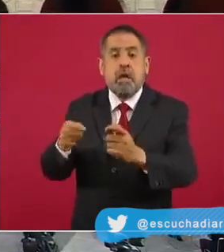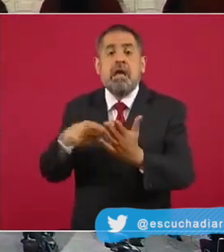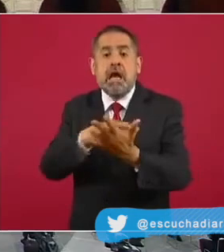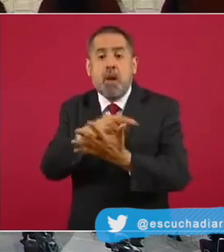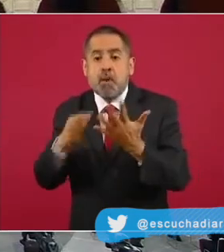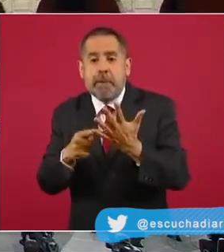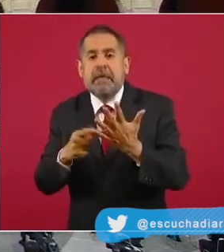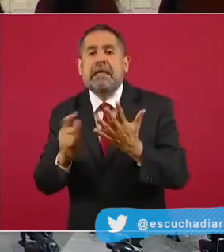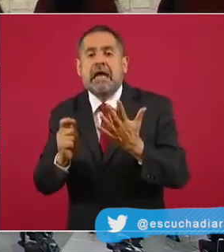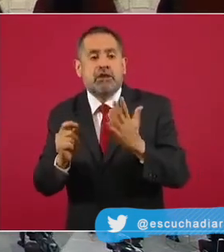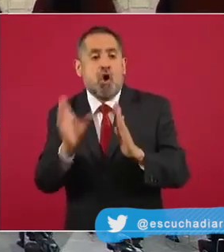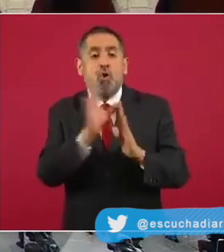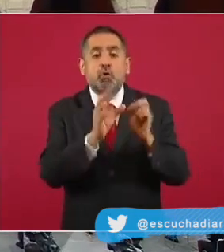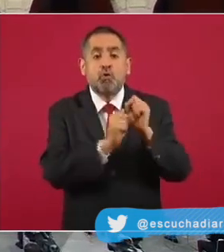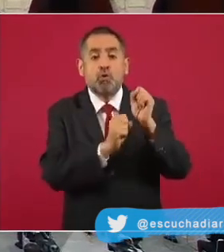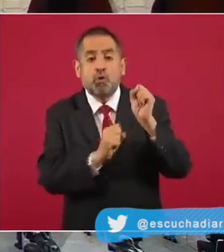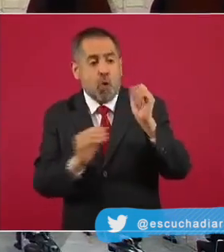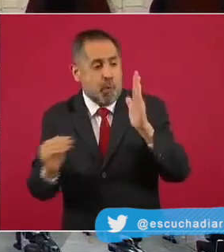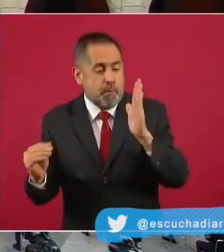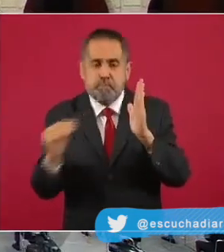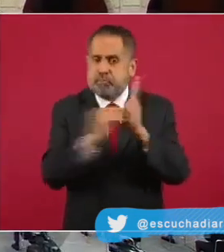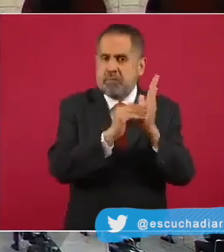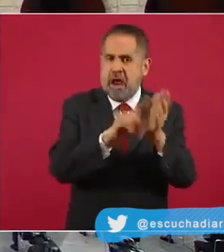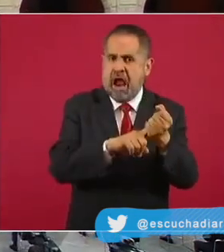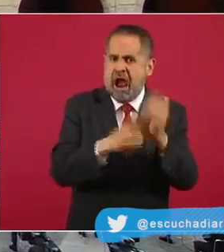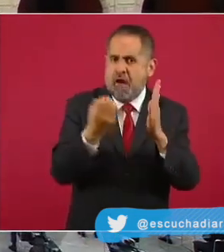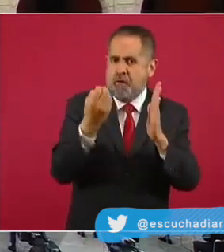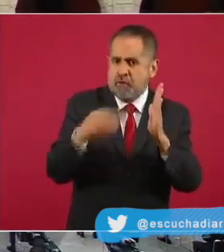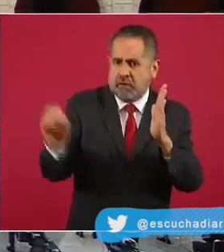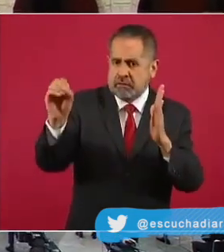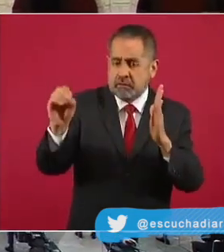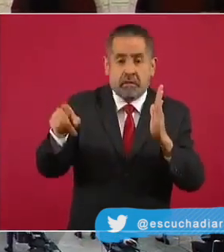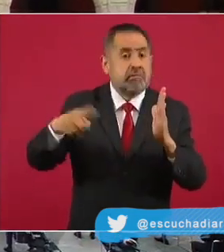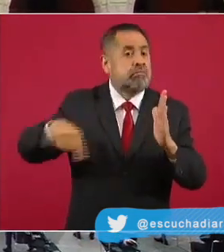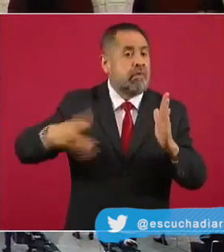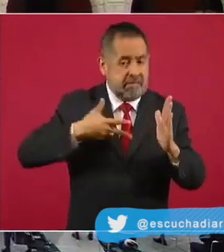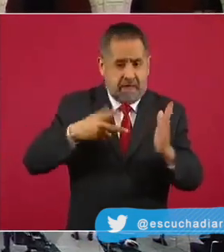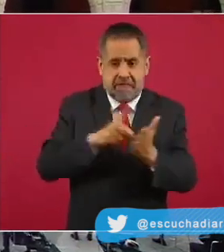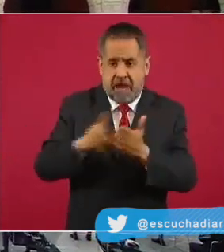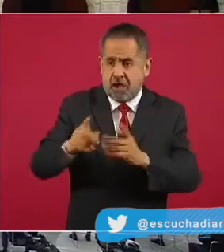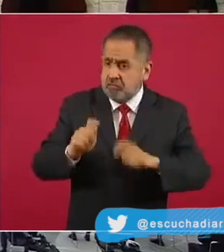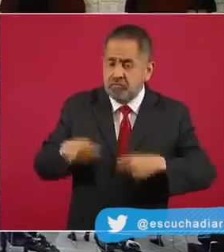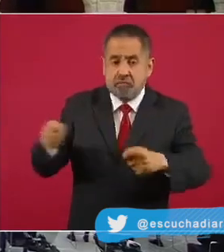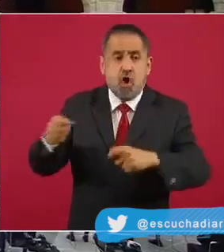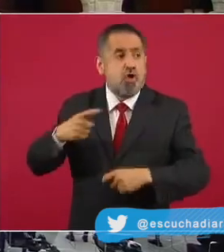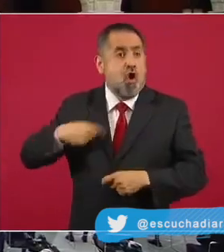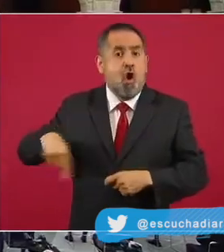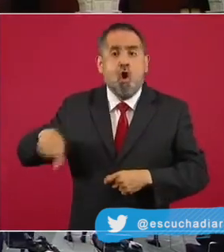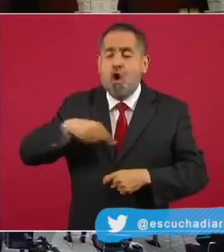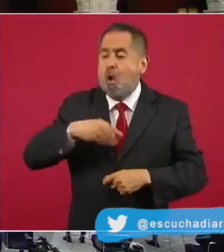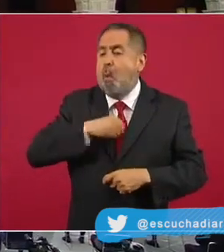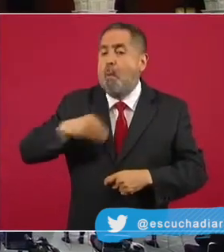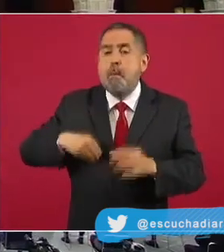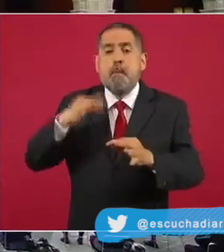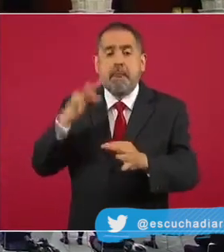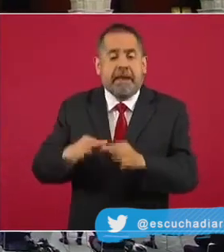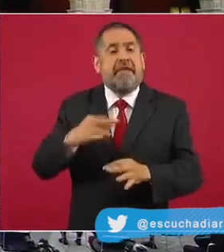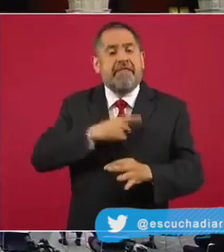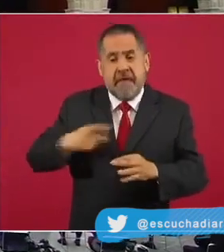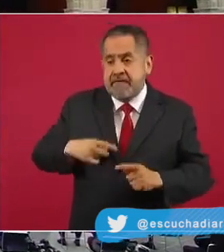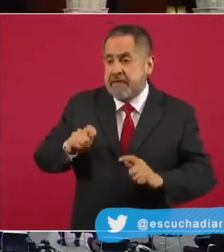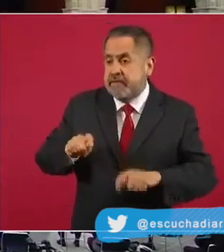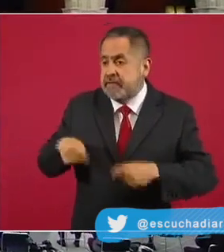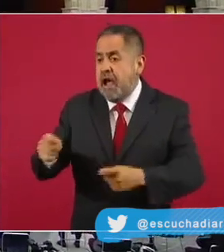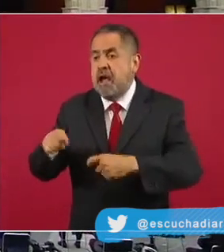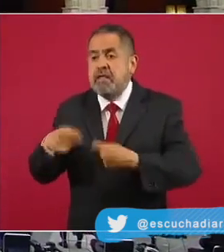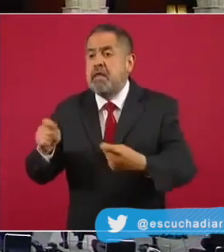rango constitucional y están establecidos como derechos de observación obligatoria para